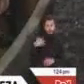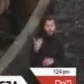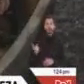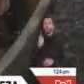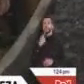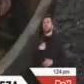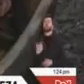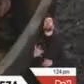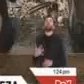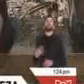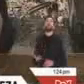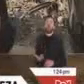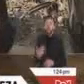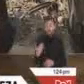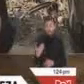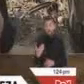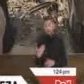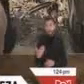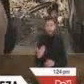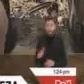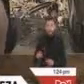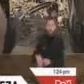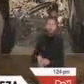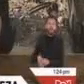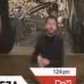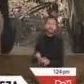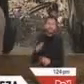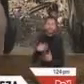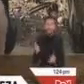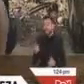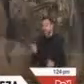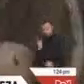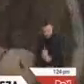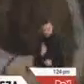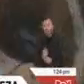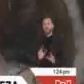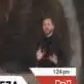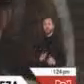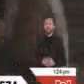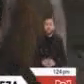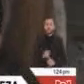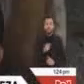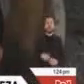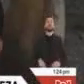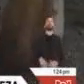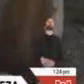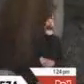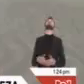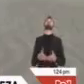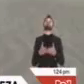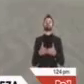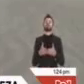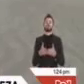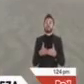sintió? Si funciona. Pues si solo metiendo la mano ya estoy feliz. Ah, bueno, ya. Qué dicha una bañera de estas en la casa. O hasta mejor no, para